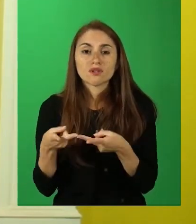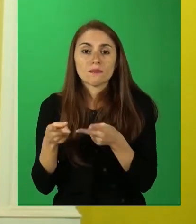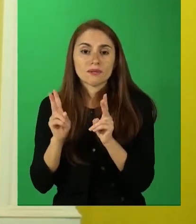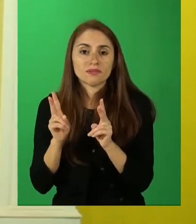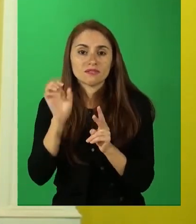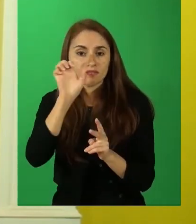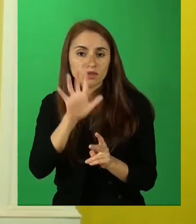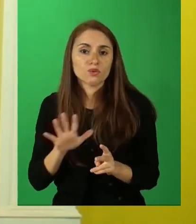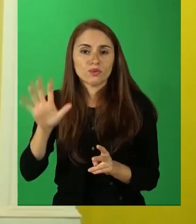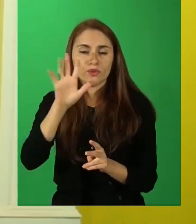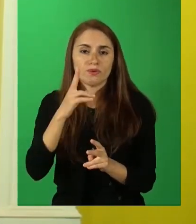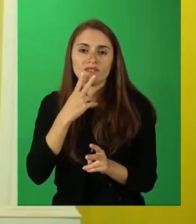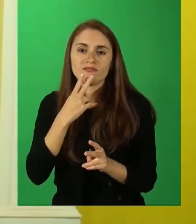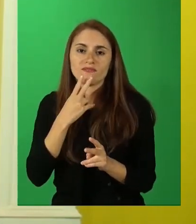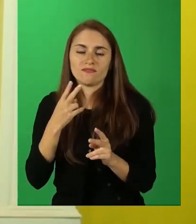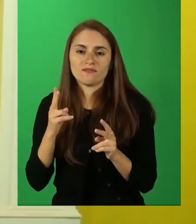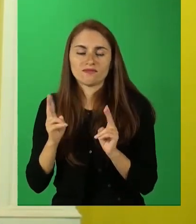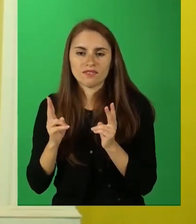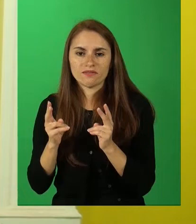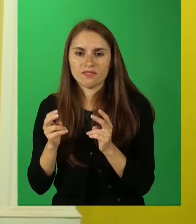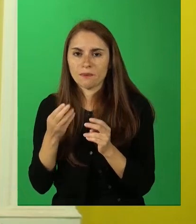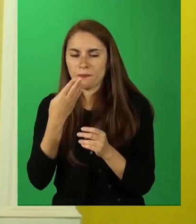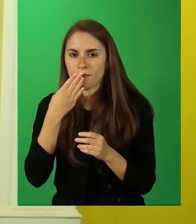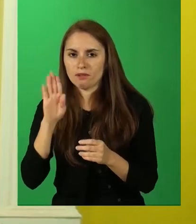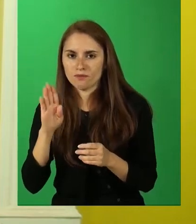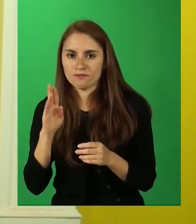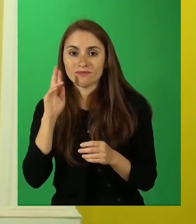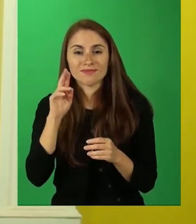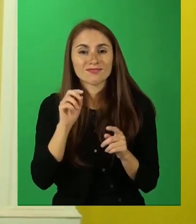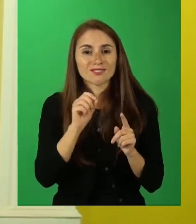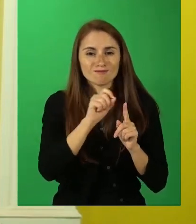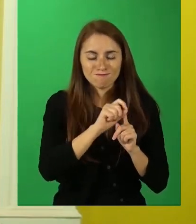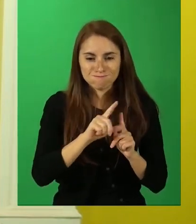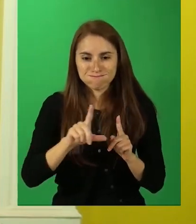Esto se le llama la revolución alimentaria.